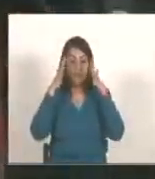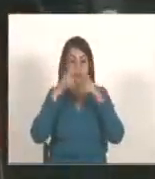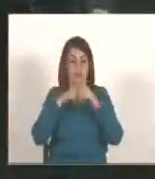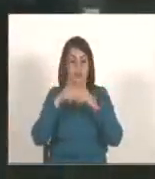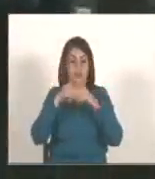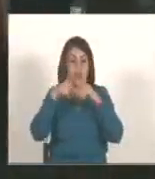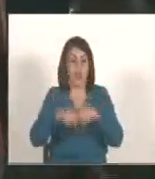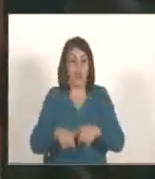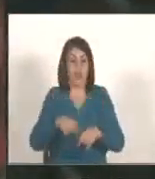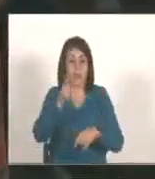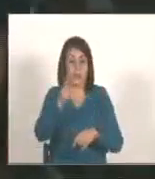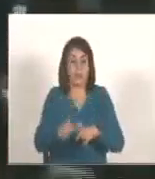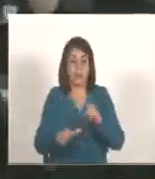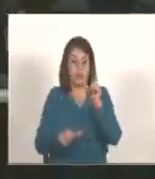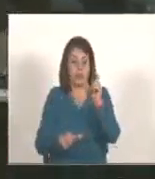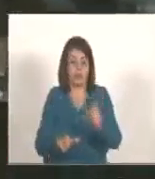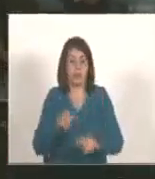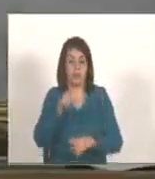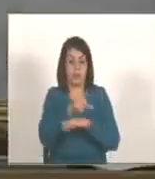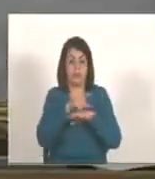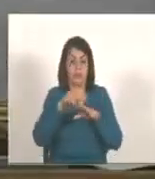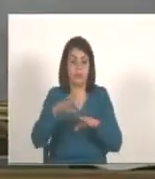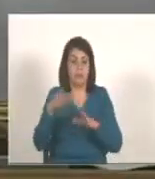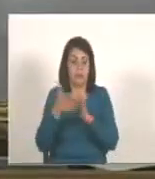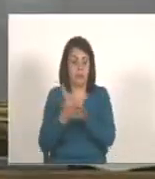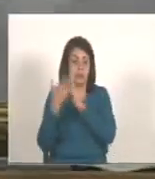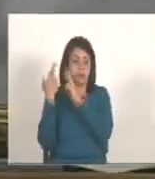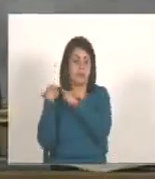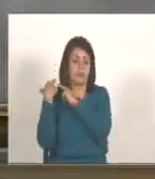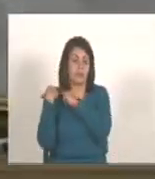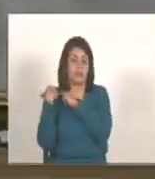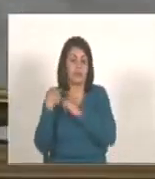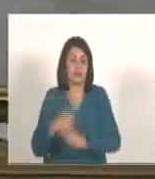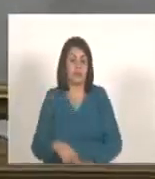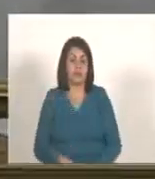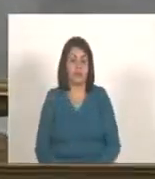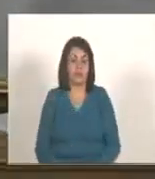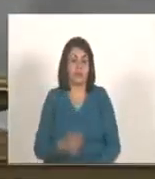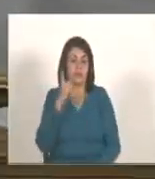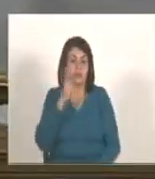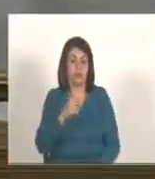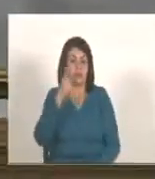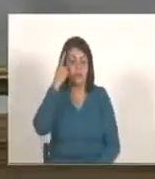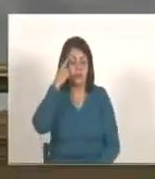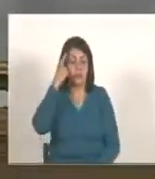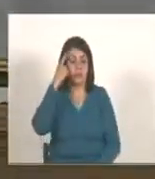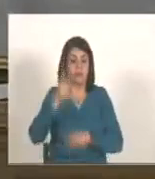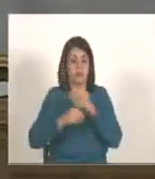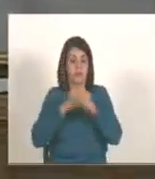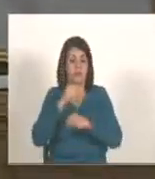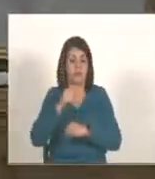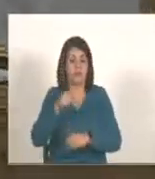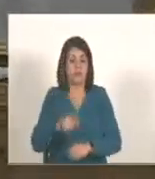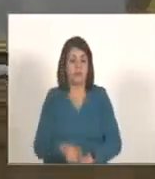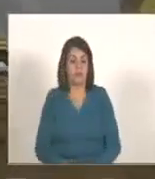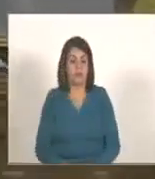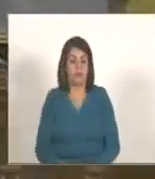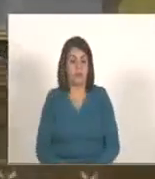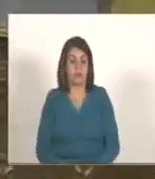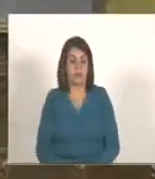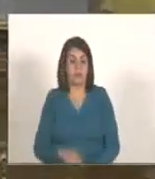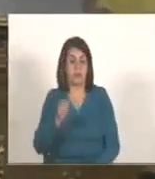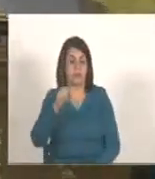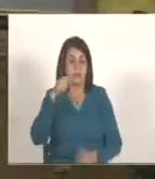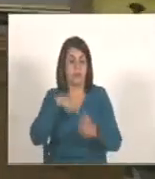Este insolente y el gobierno que representa debe saber que si